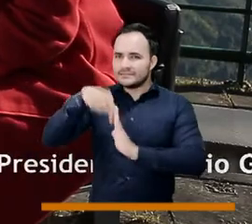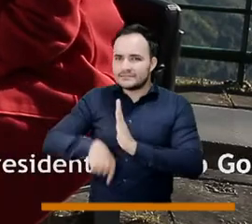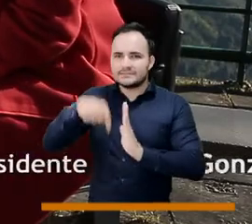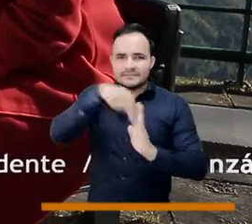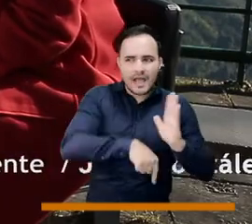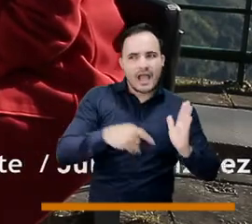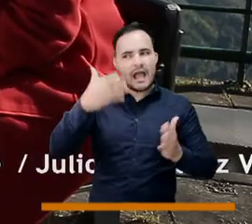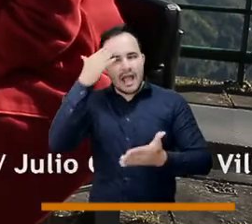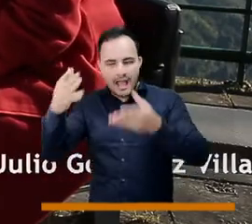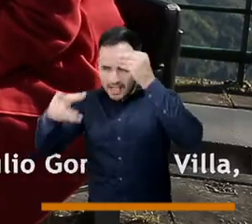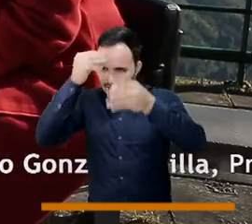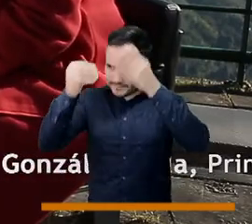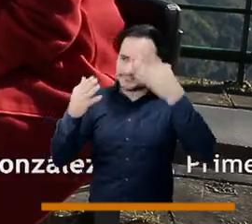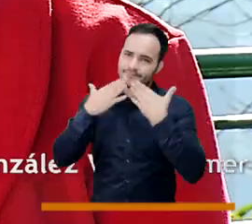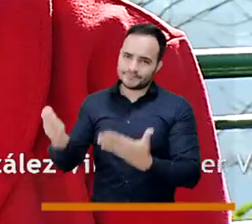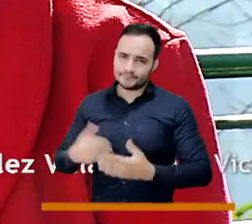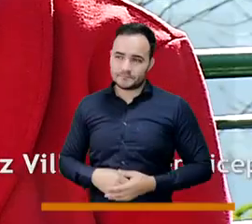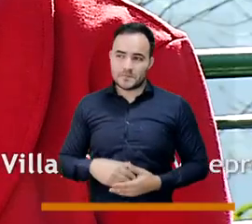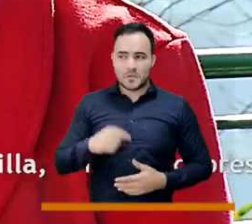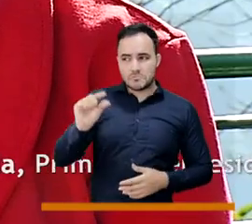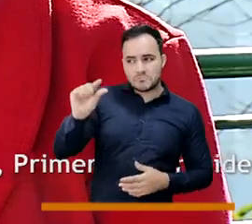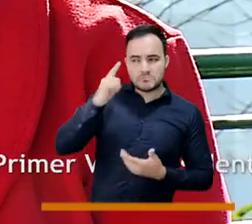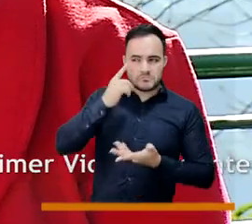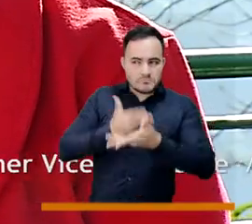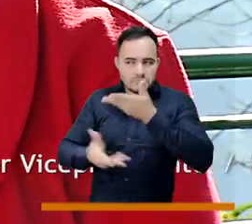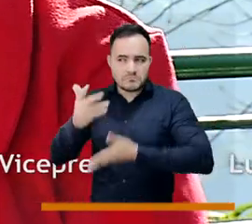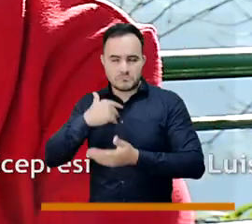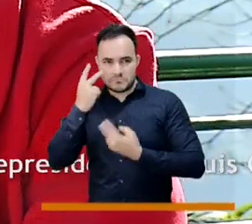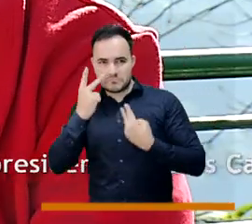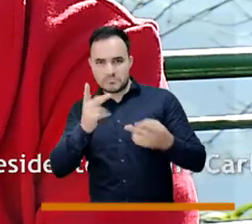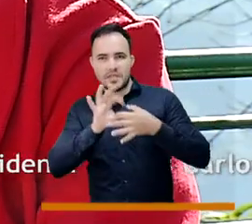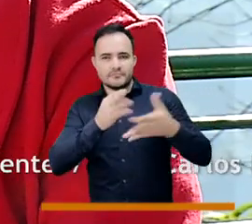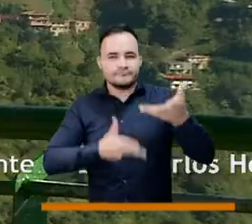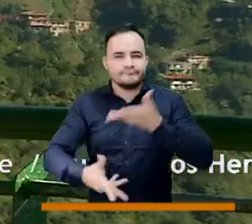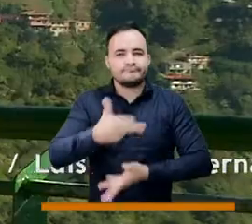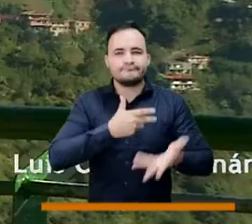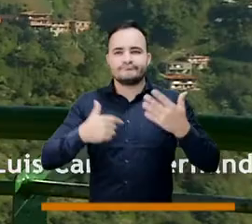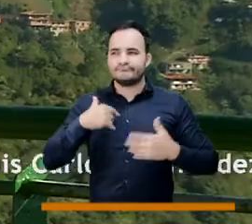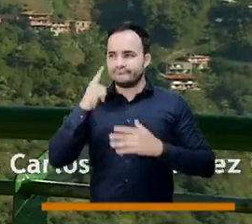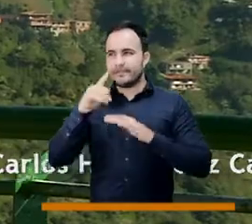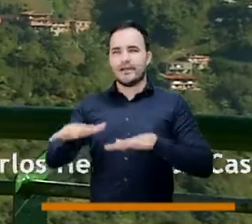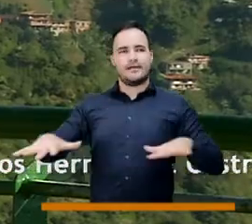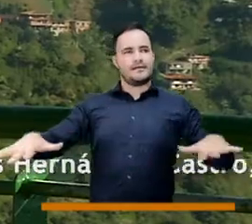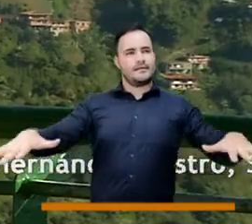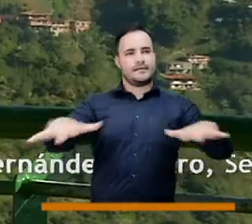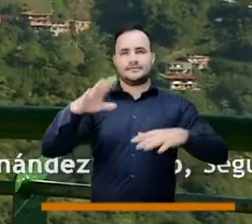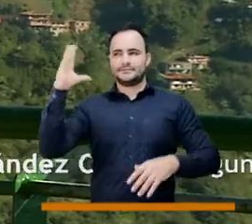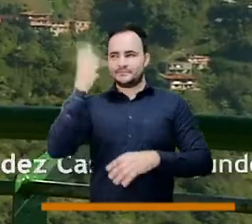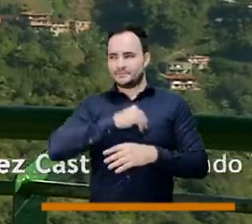sido maravilloso y la invito a que nos quedemos con nuestros televidentes extasiados disfrutando de